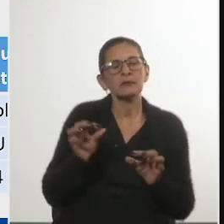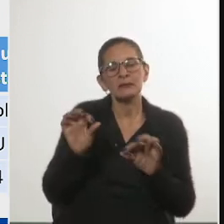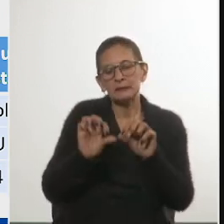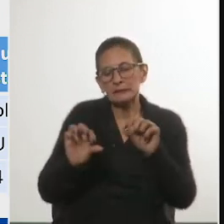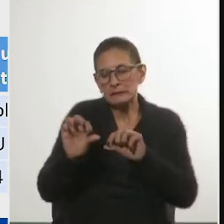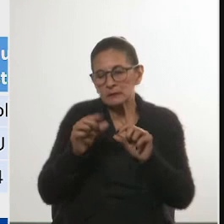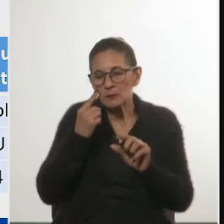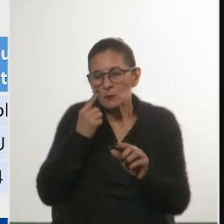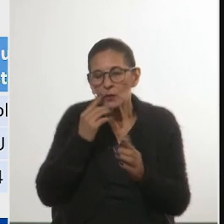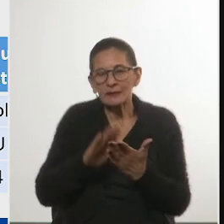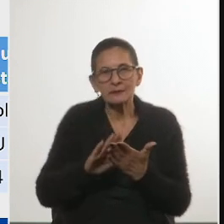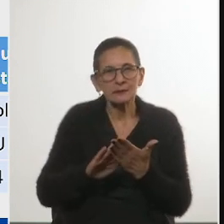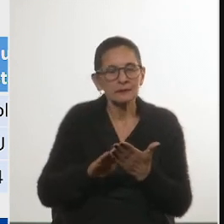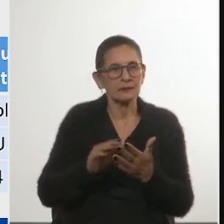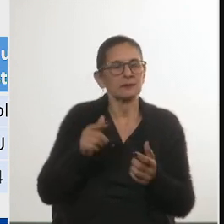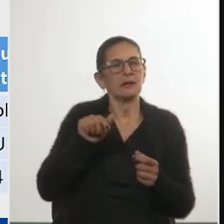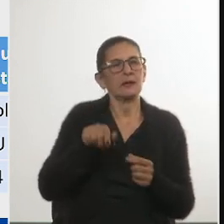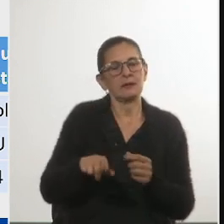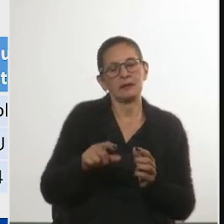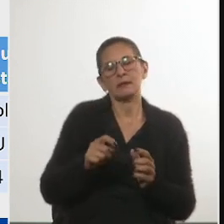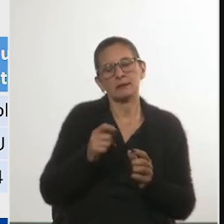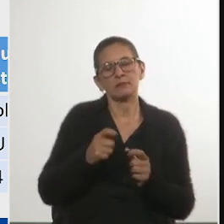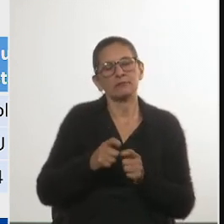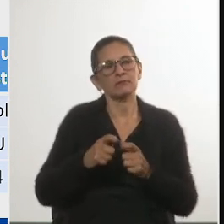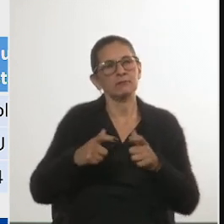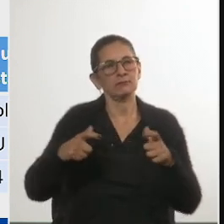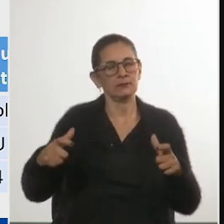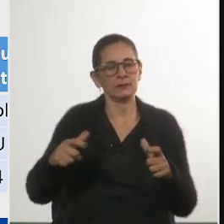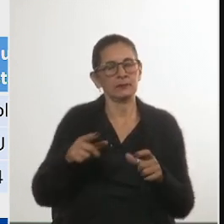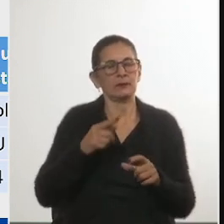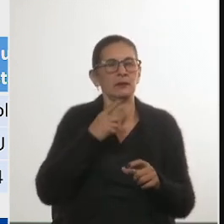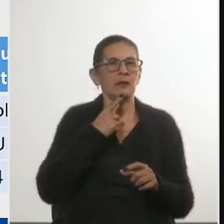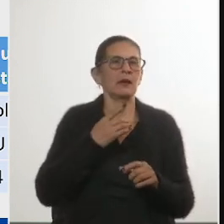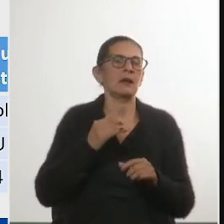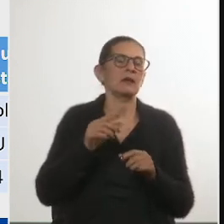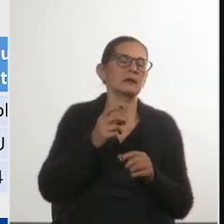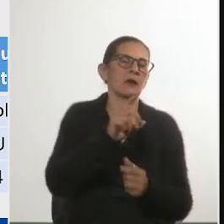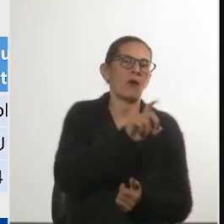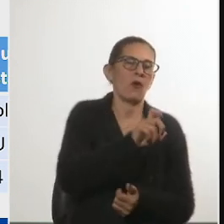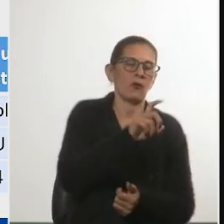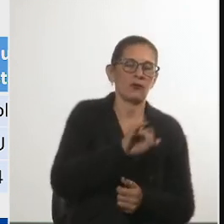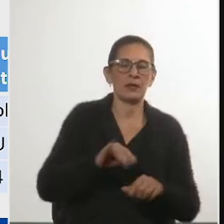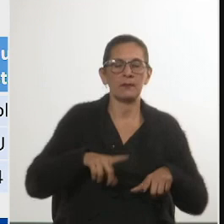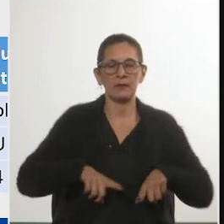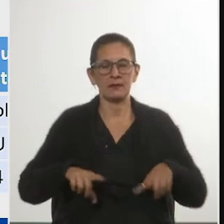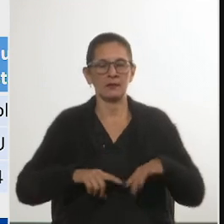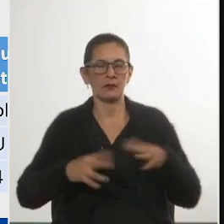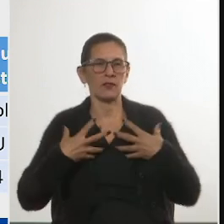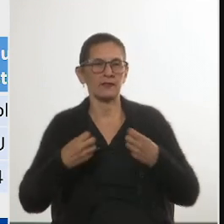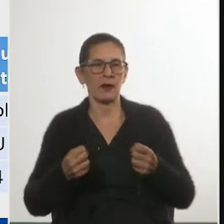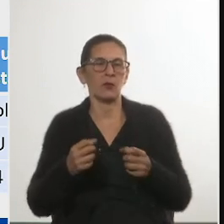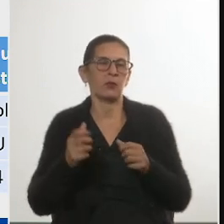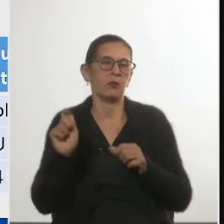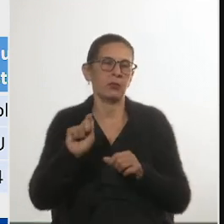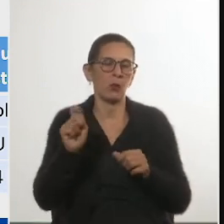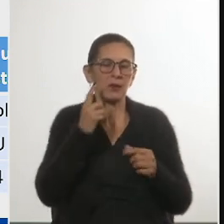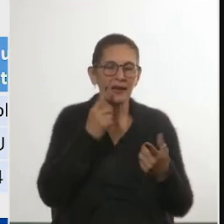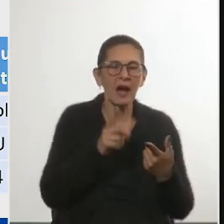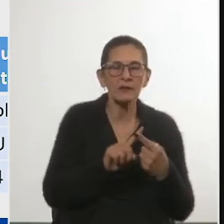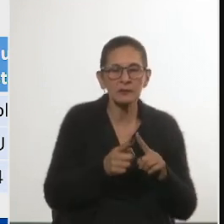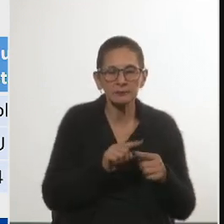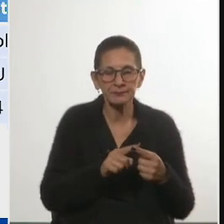por supuesto se incrementan las comunicaciones entre OCE y el Ministerio de Salud Pública. Y